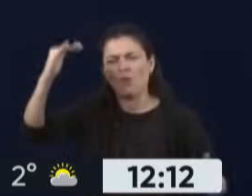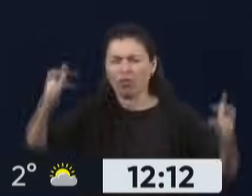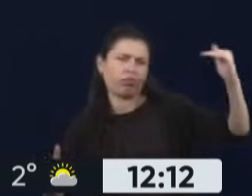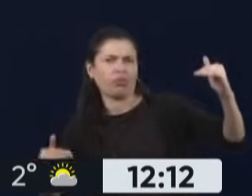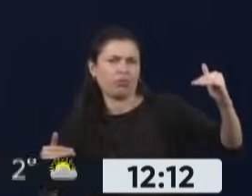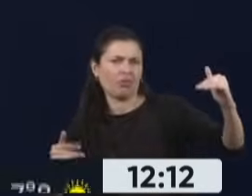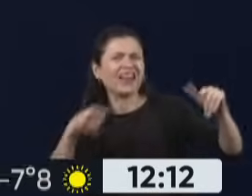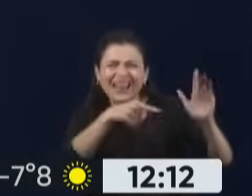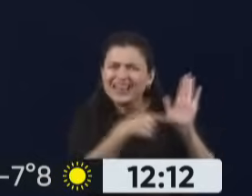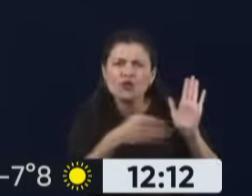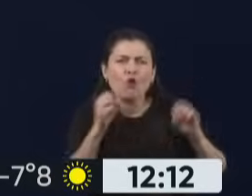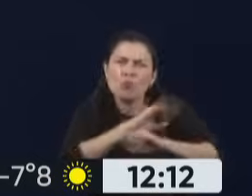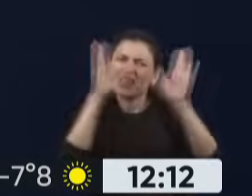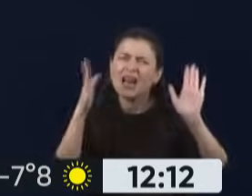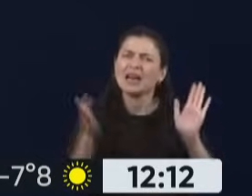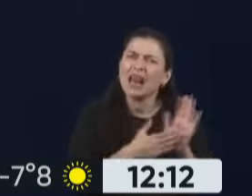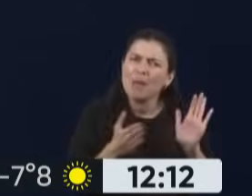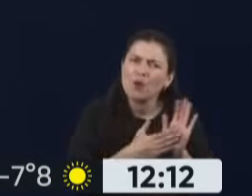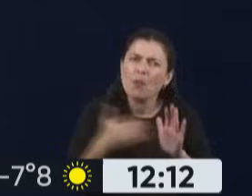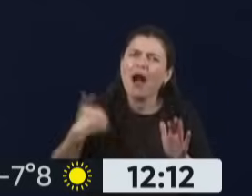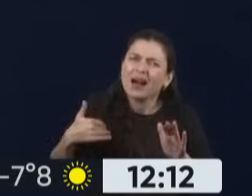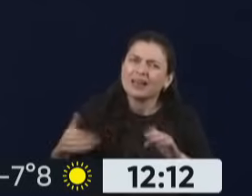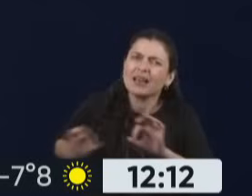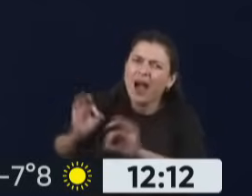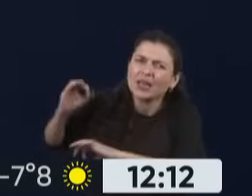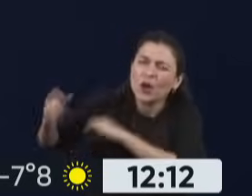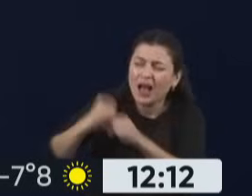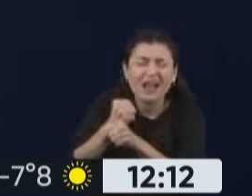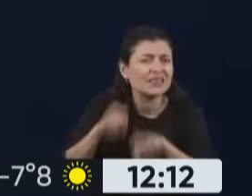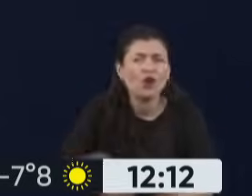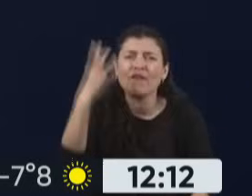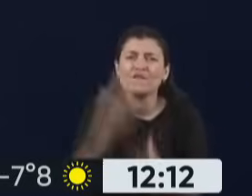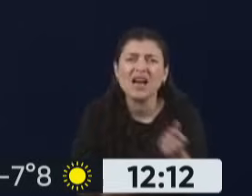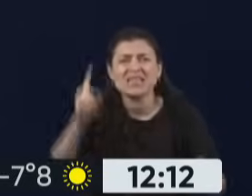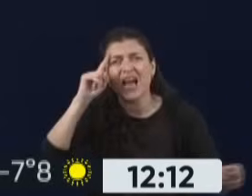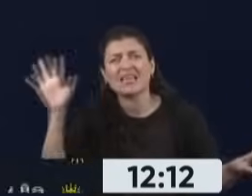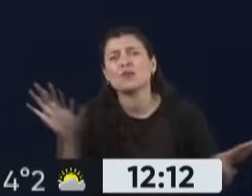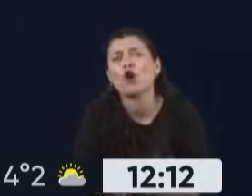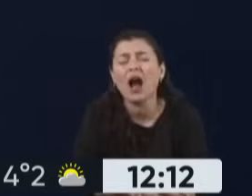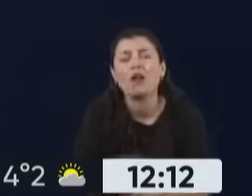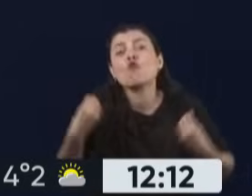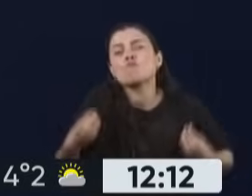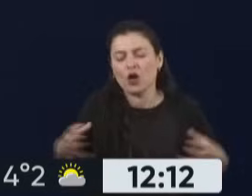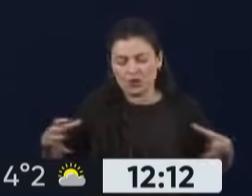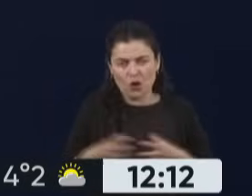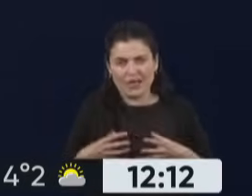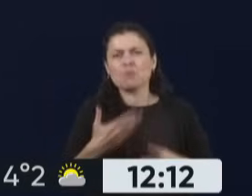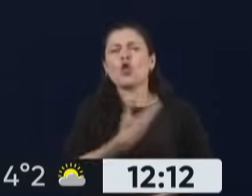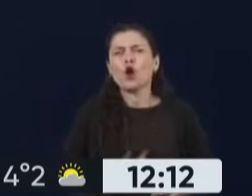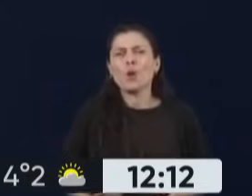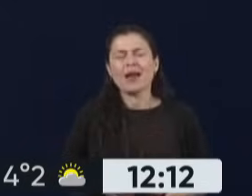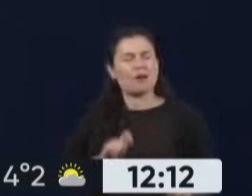falló. Entonces, vamos a iniciar, como digo, este nuevo régimen en el